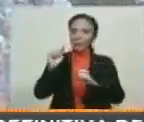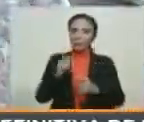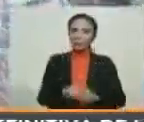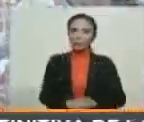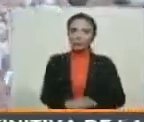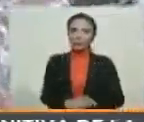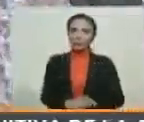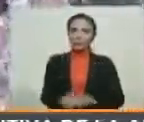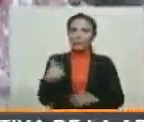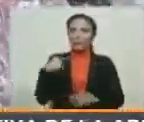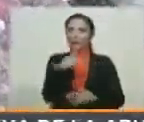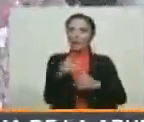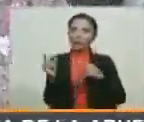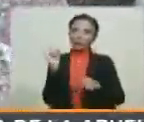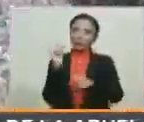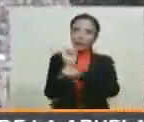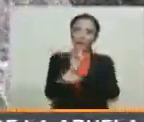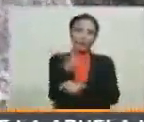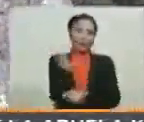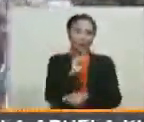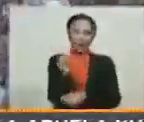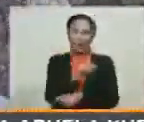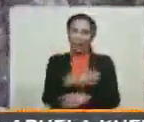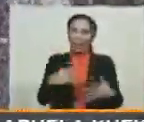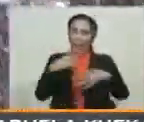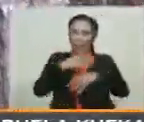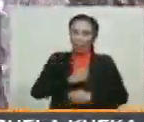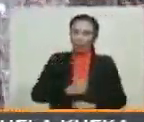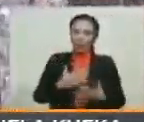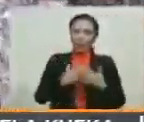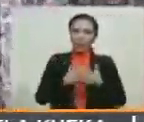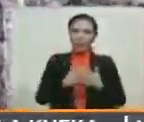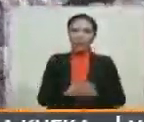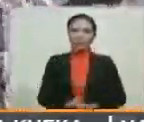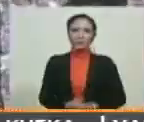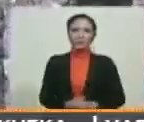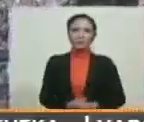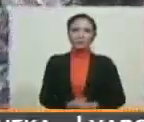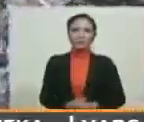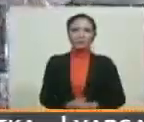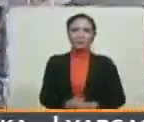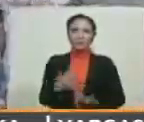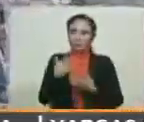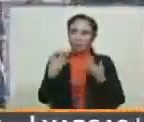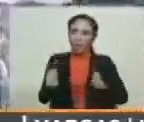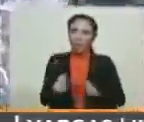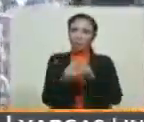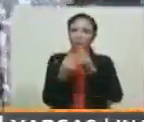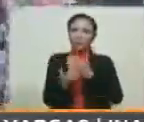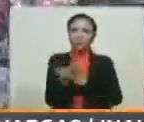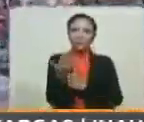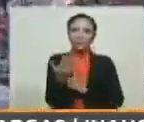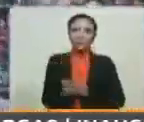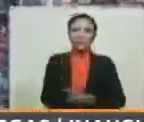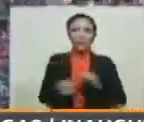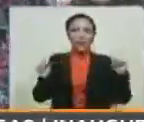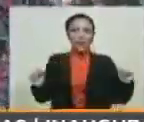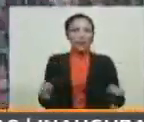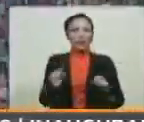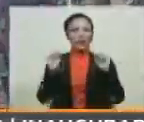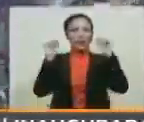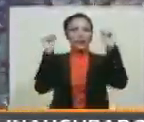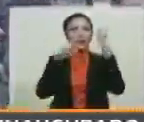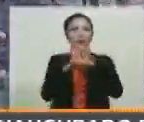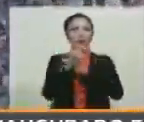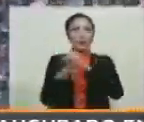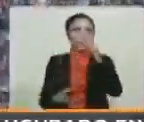no te voy a fallar portuguesa te lo juro que viva la victoria del